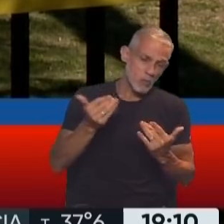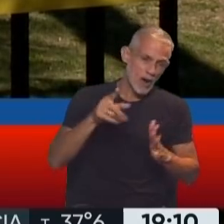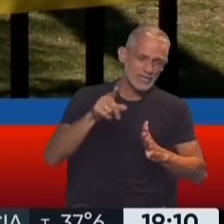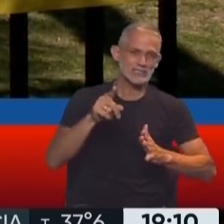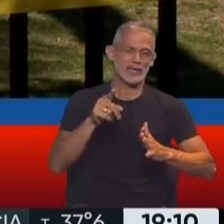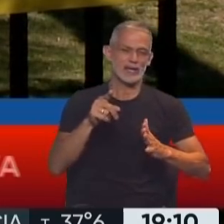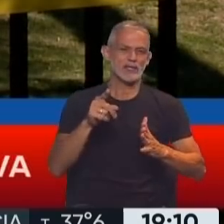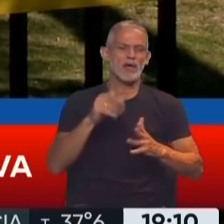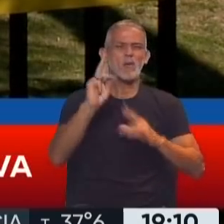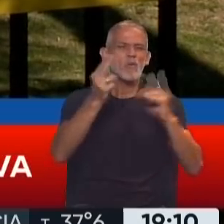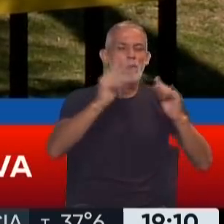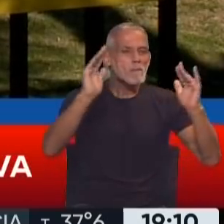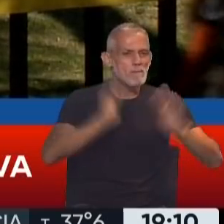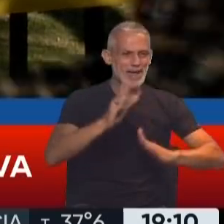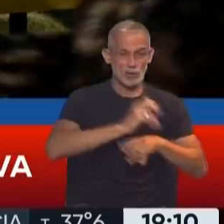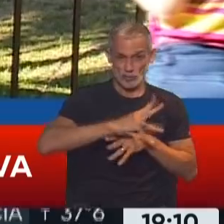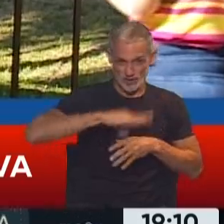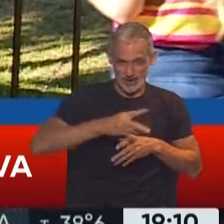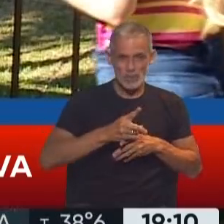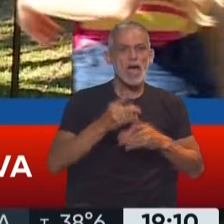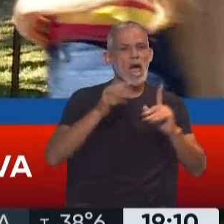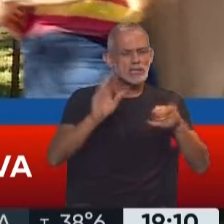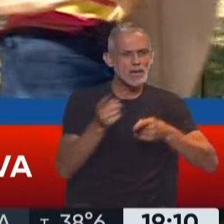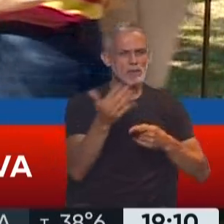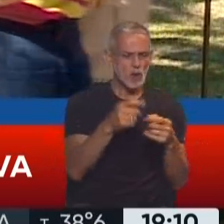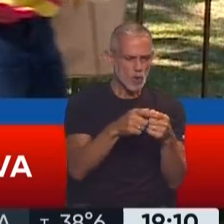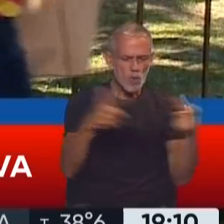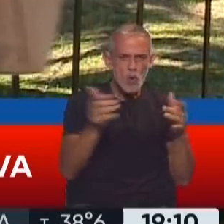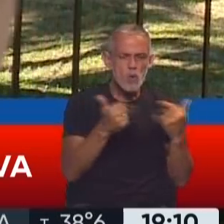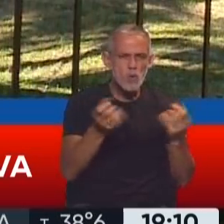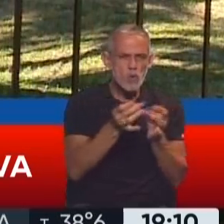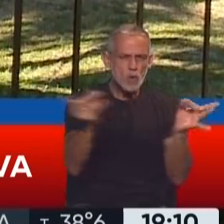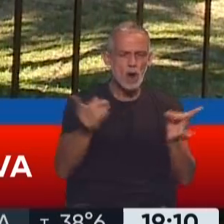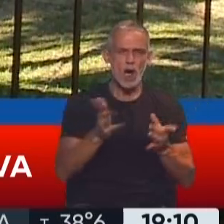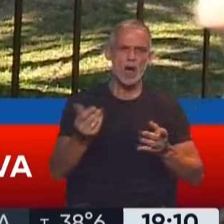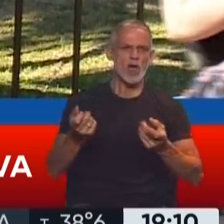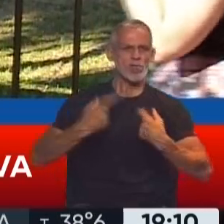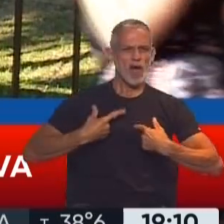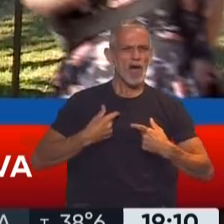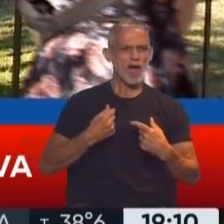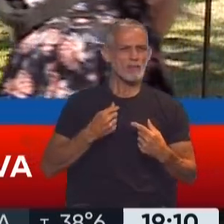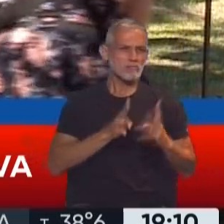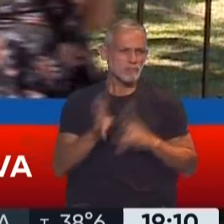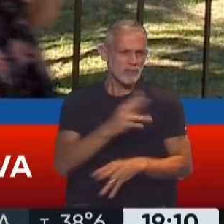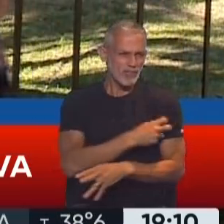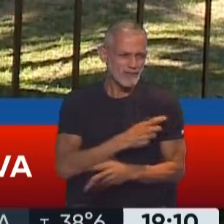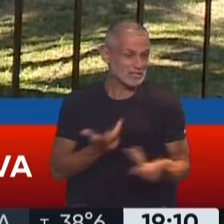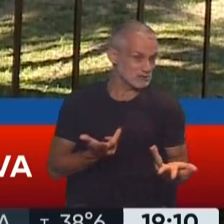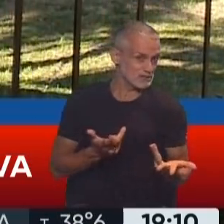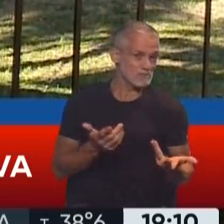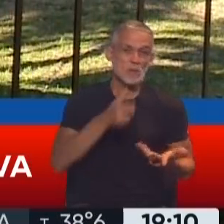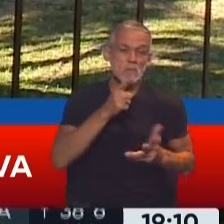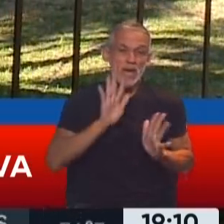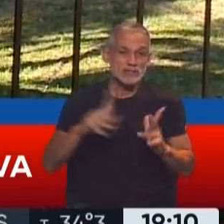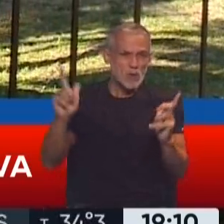ser menos letal, también puede estar generando inmunidad contra otras cepas. Eso,